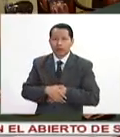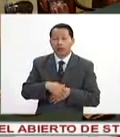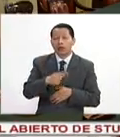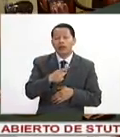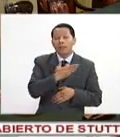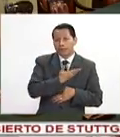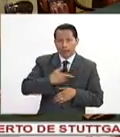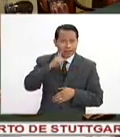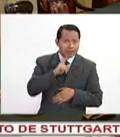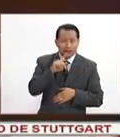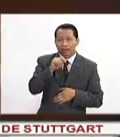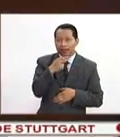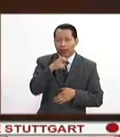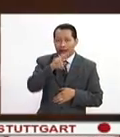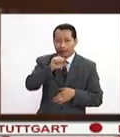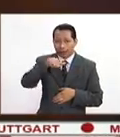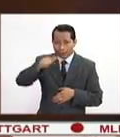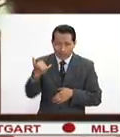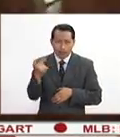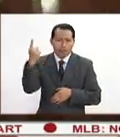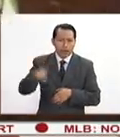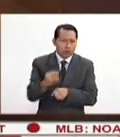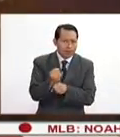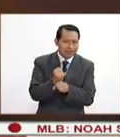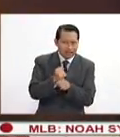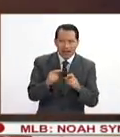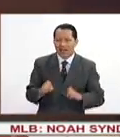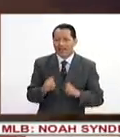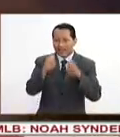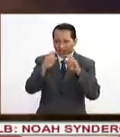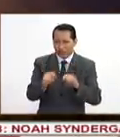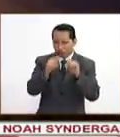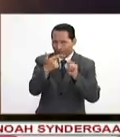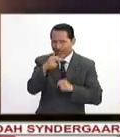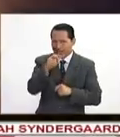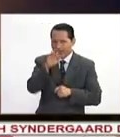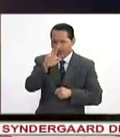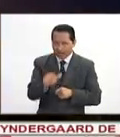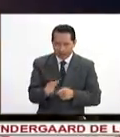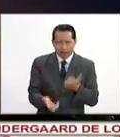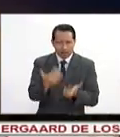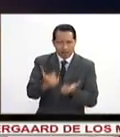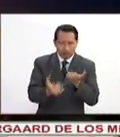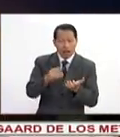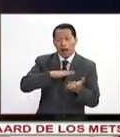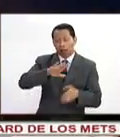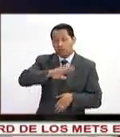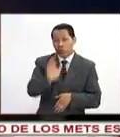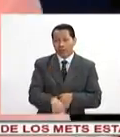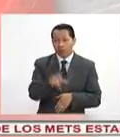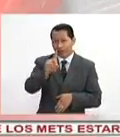Theresa May, ordenó investigar el incendio ocurrido en la Torre Greenfield, que ha dejado hasta el momento 30